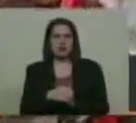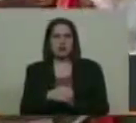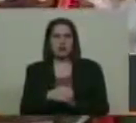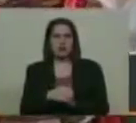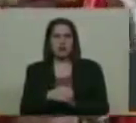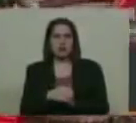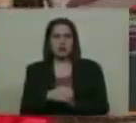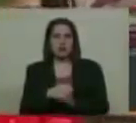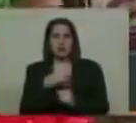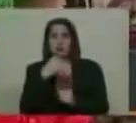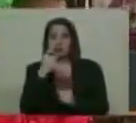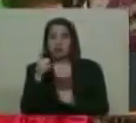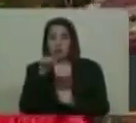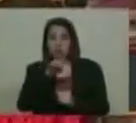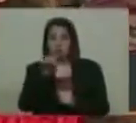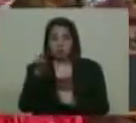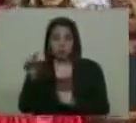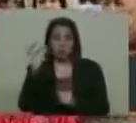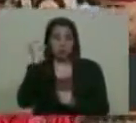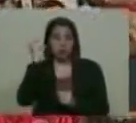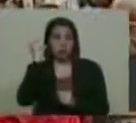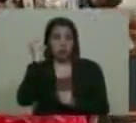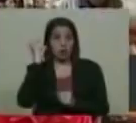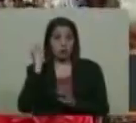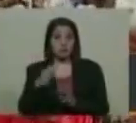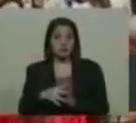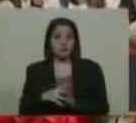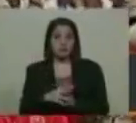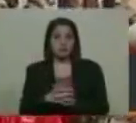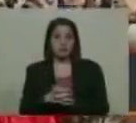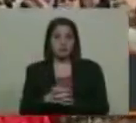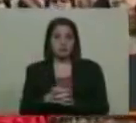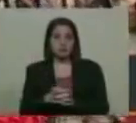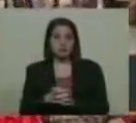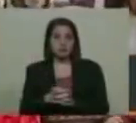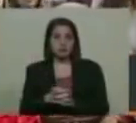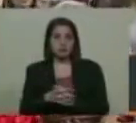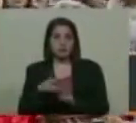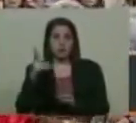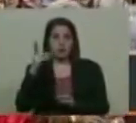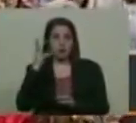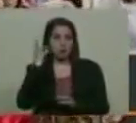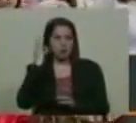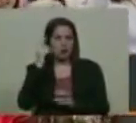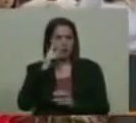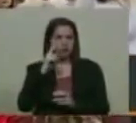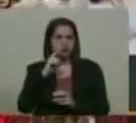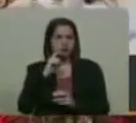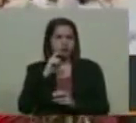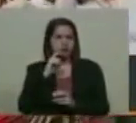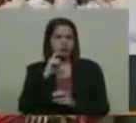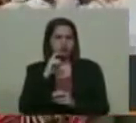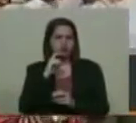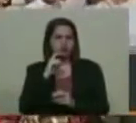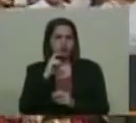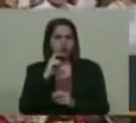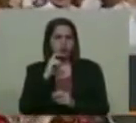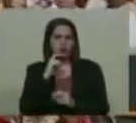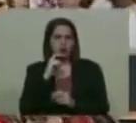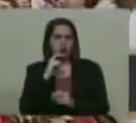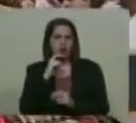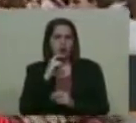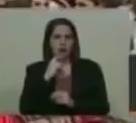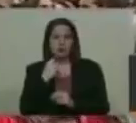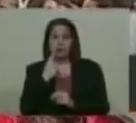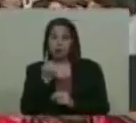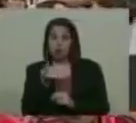Yo se los digo a ustedes, mujeres. A estas dos mujeres embarazadas que están con nosotros aquí. Se los